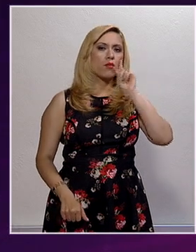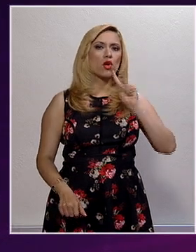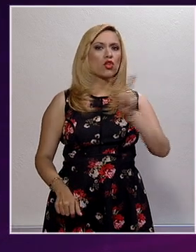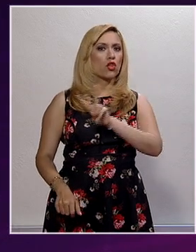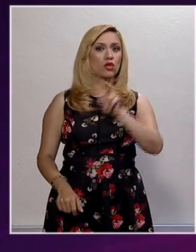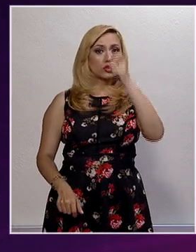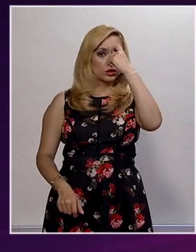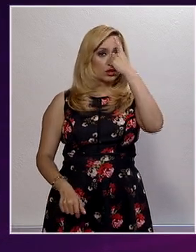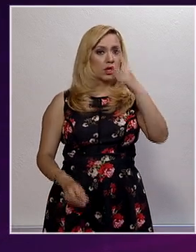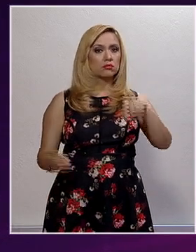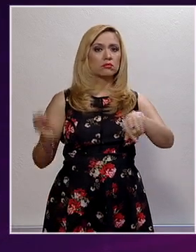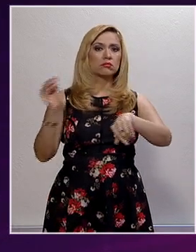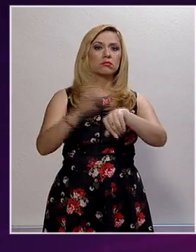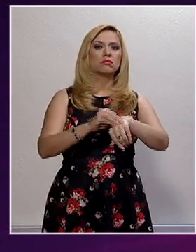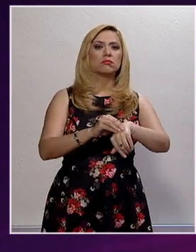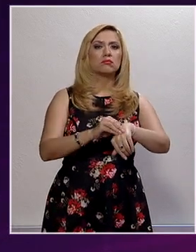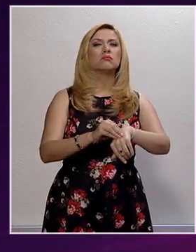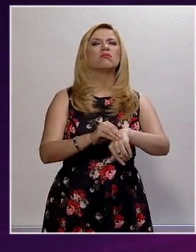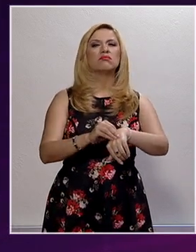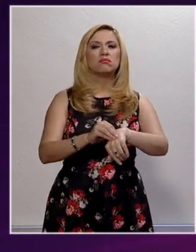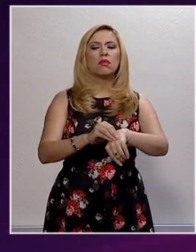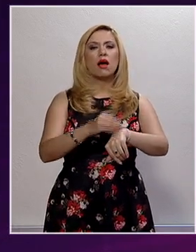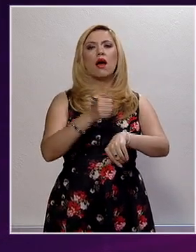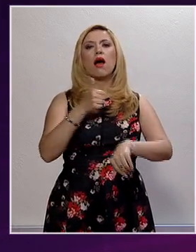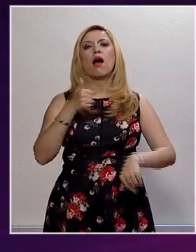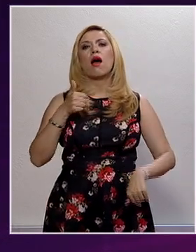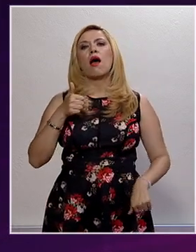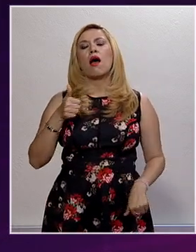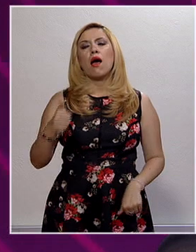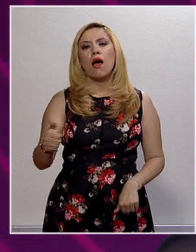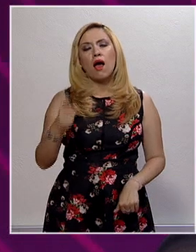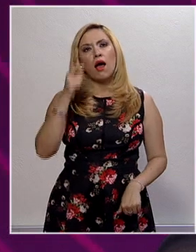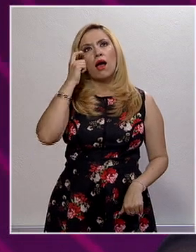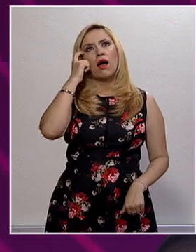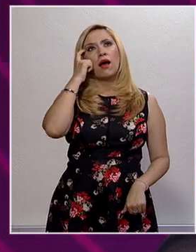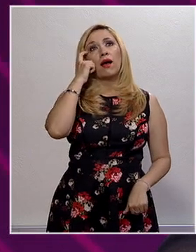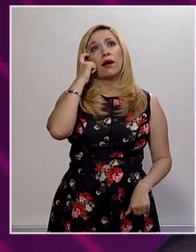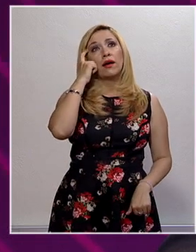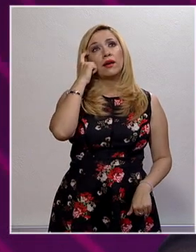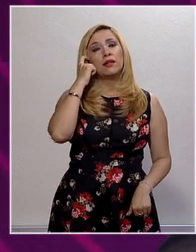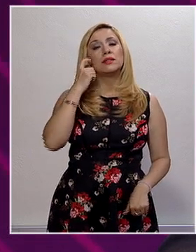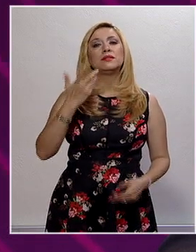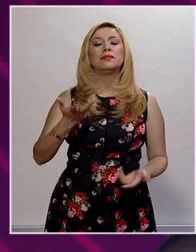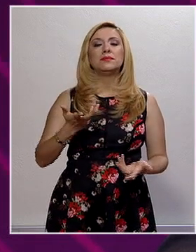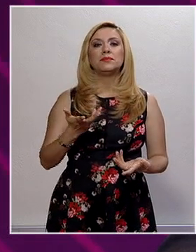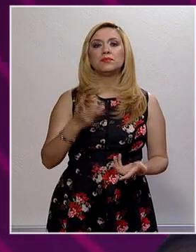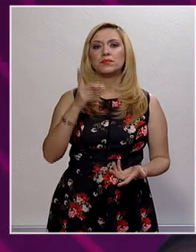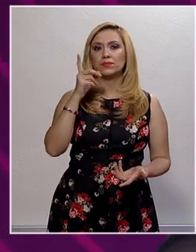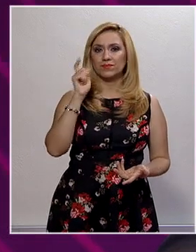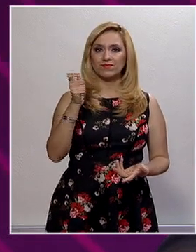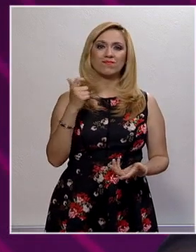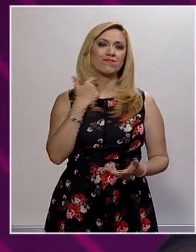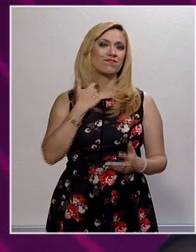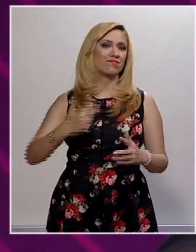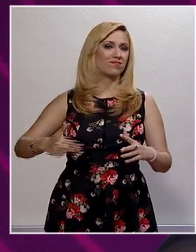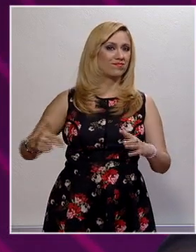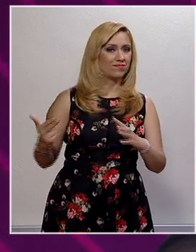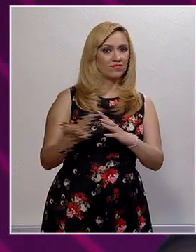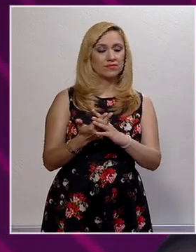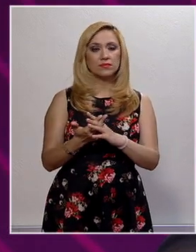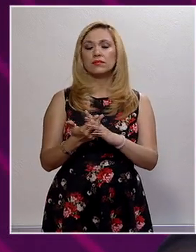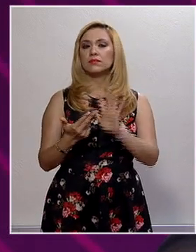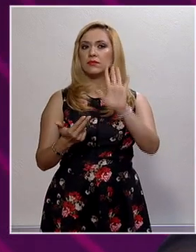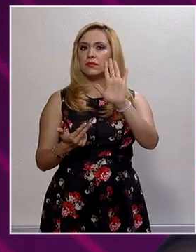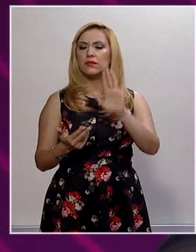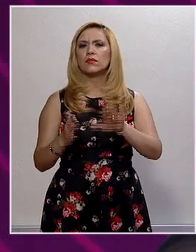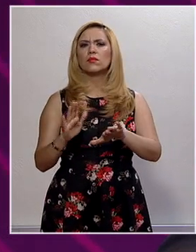adoptan el término de feminicidio precisamente porque a lo que se refieren más que al asesinato en sí mismo es a